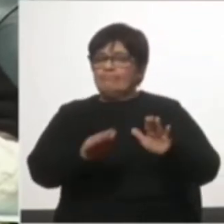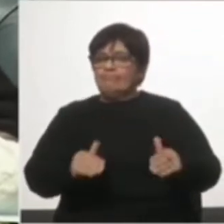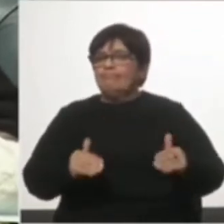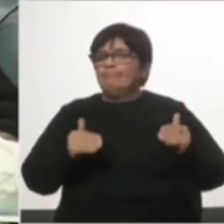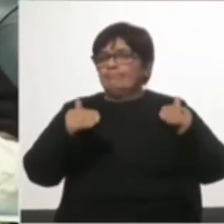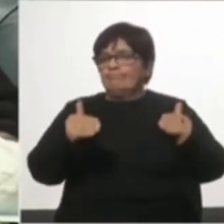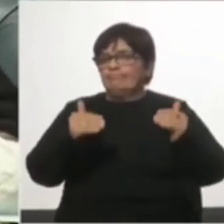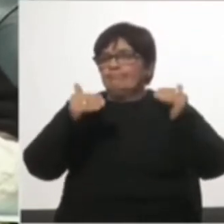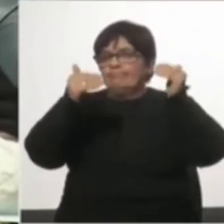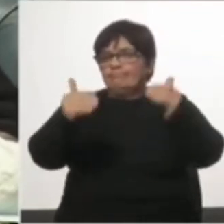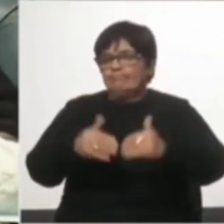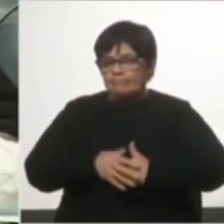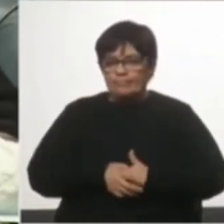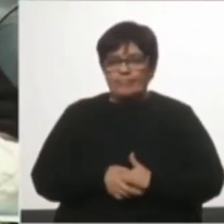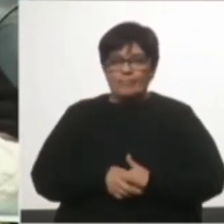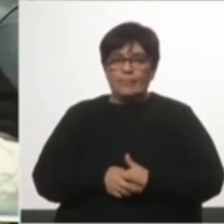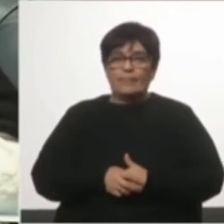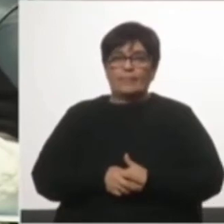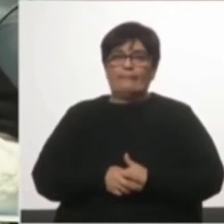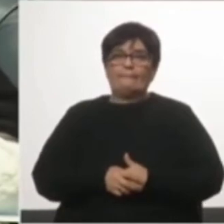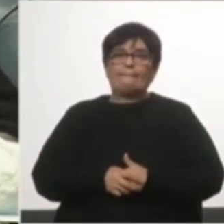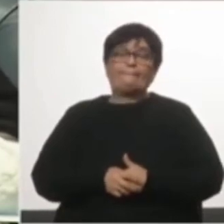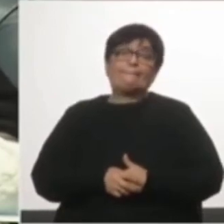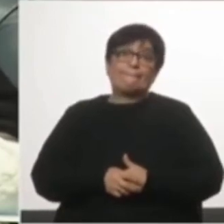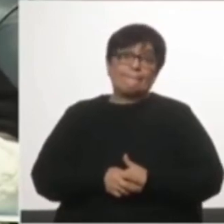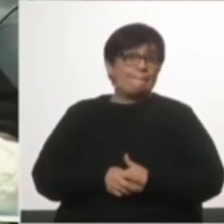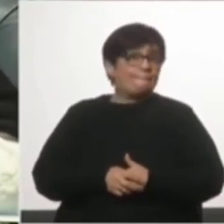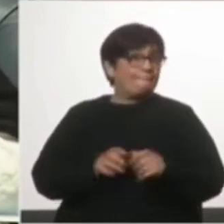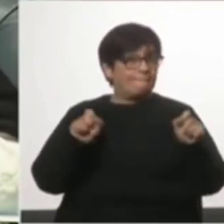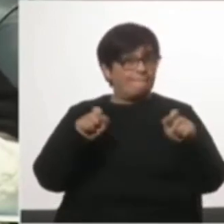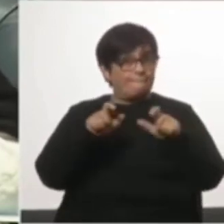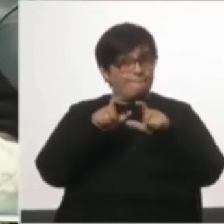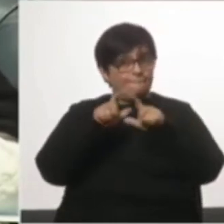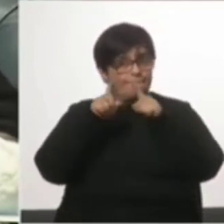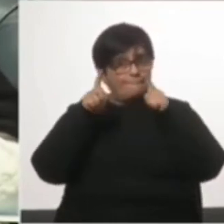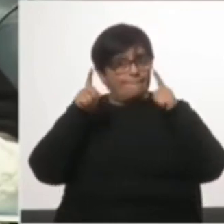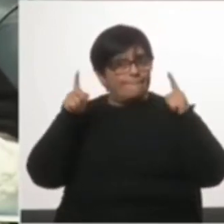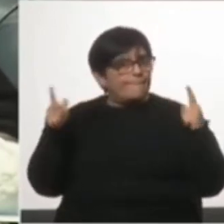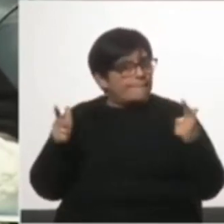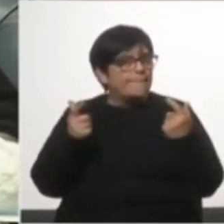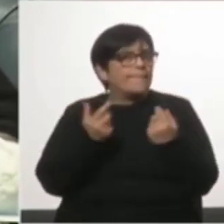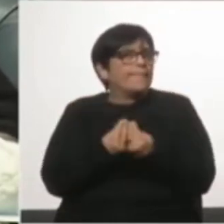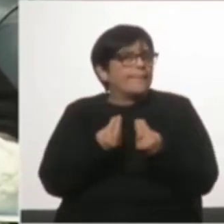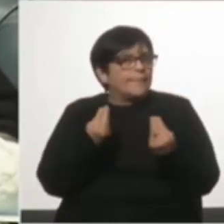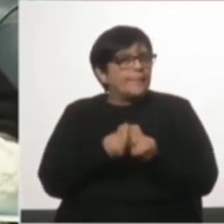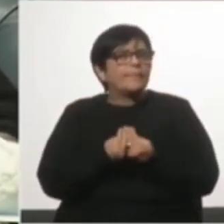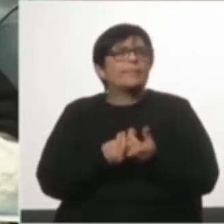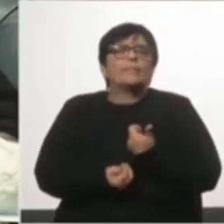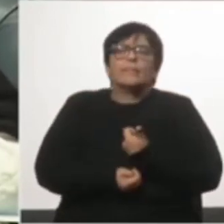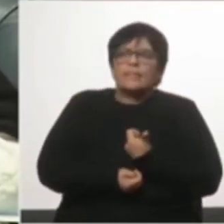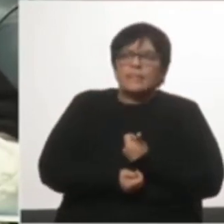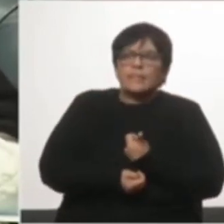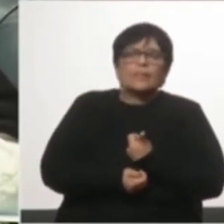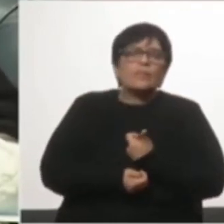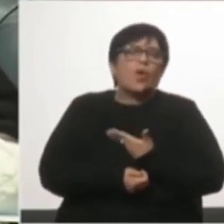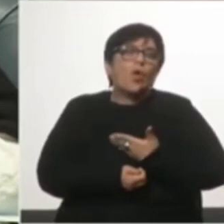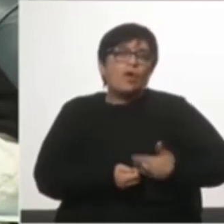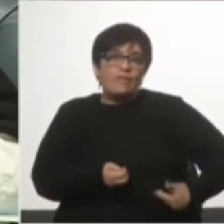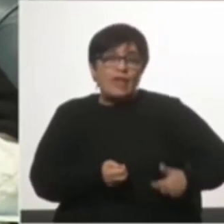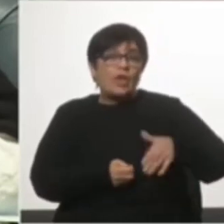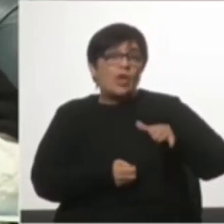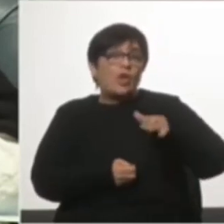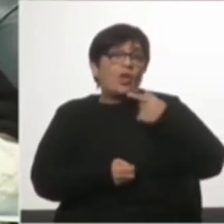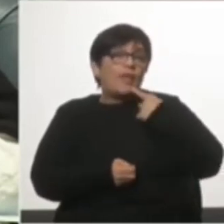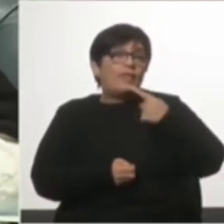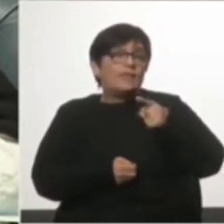su vacunación. Llama poderosamente la atención entonces cómo el gobierno invoca un